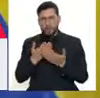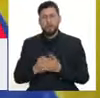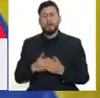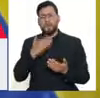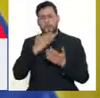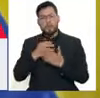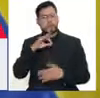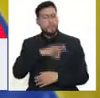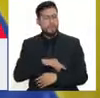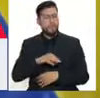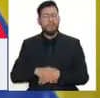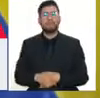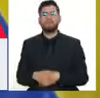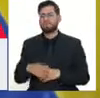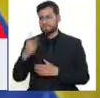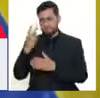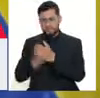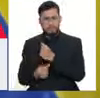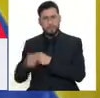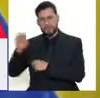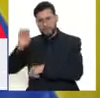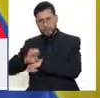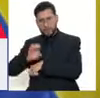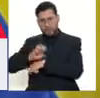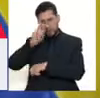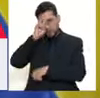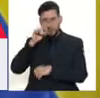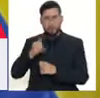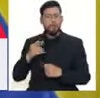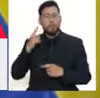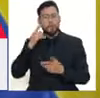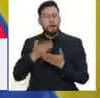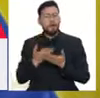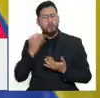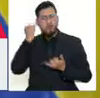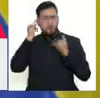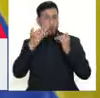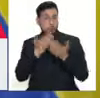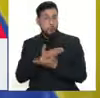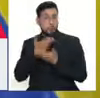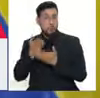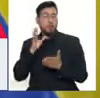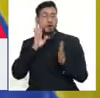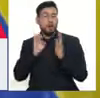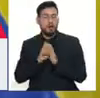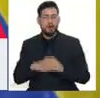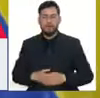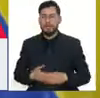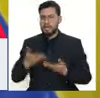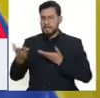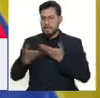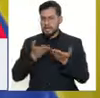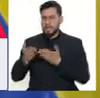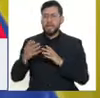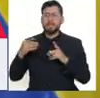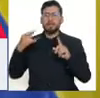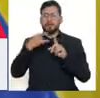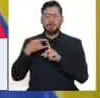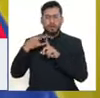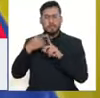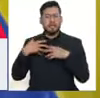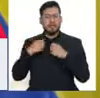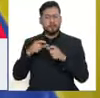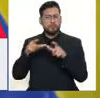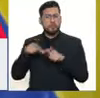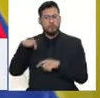en beneficio de ambas poblaciones, con proyectos innovadores como el de servicio de telesalud en